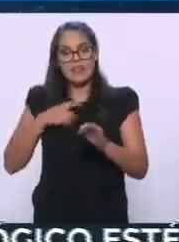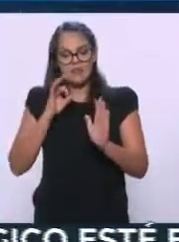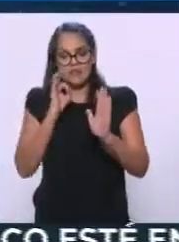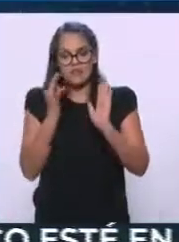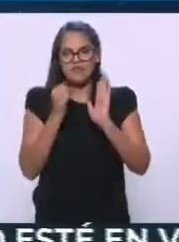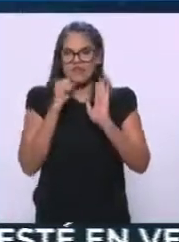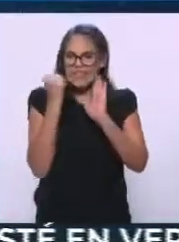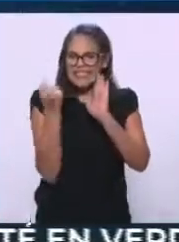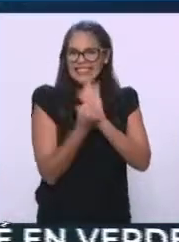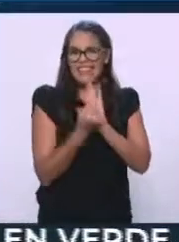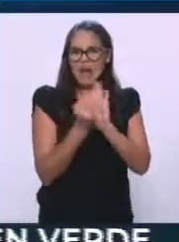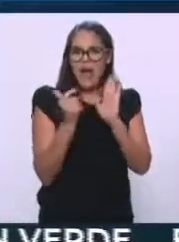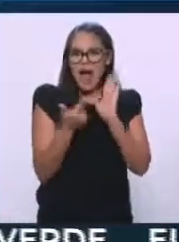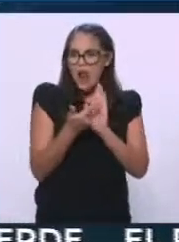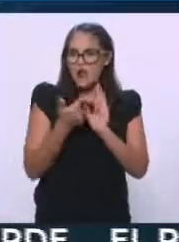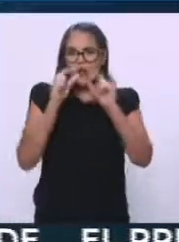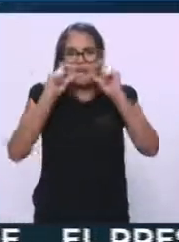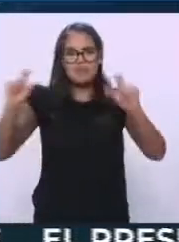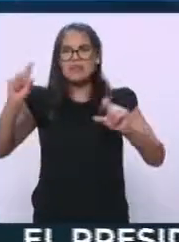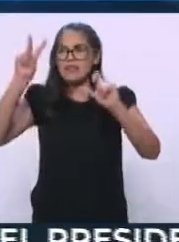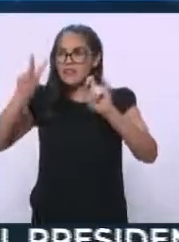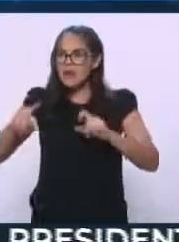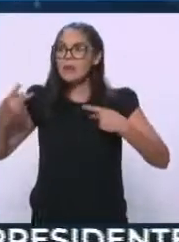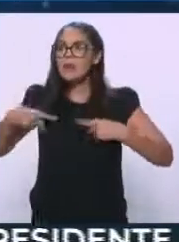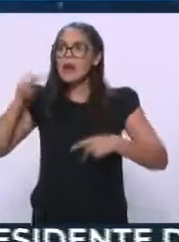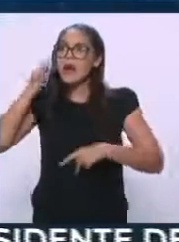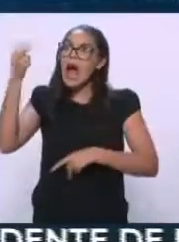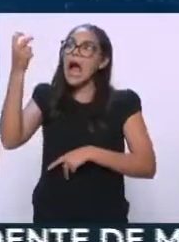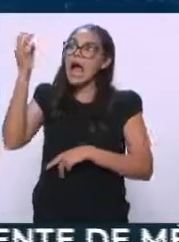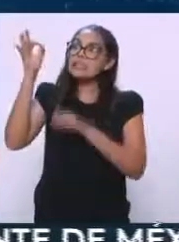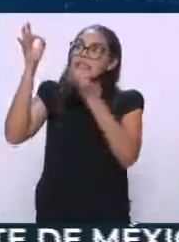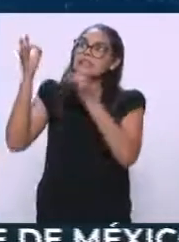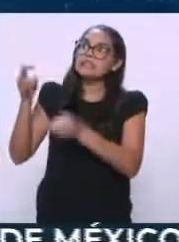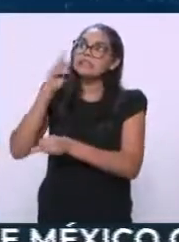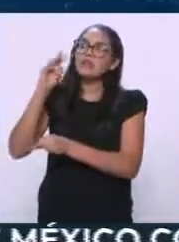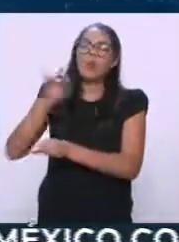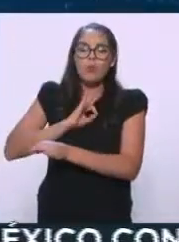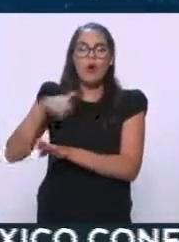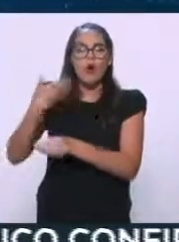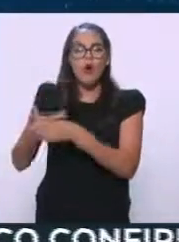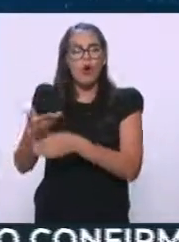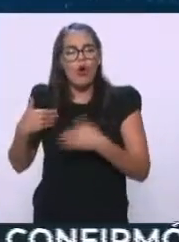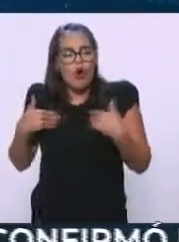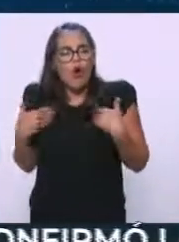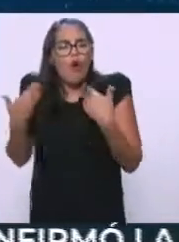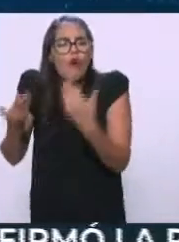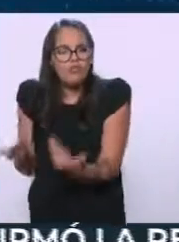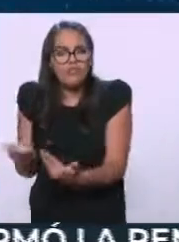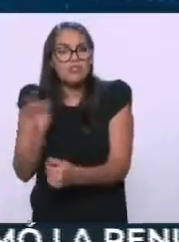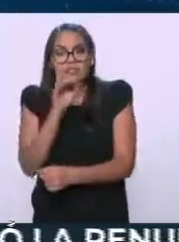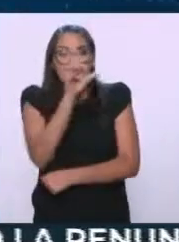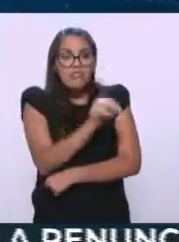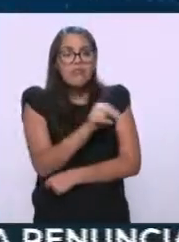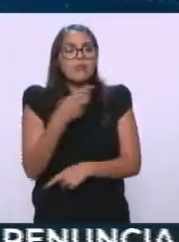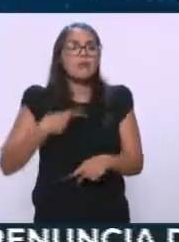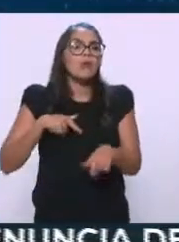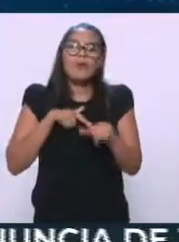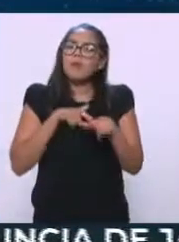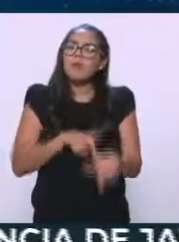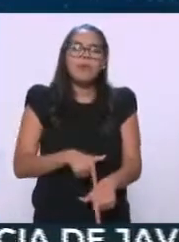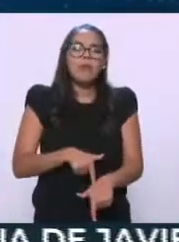de tal manera que la gente sepa a quién está compartiendo datos, pero como mencionas, Azul, sí, tristemente mucha gente va a seguir cayendo, ¿eh? Y va a